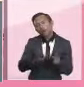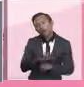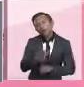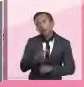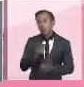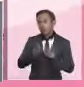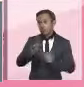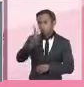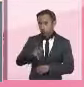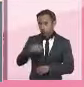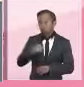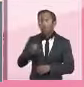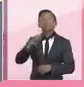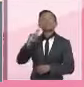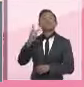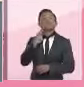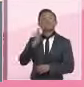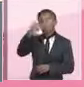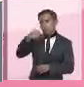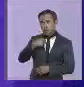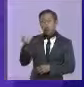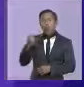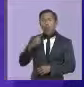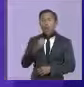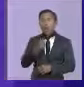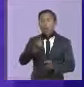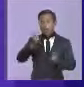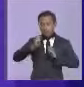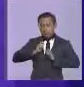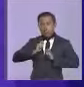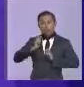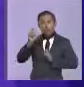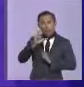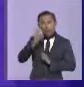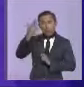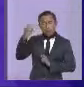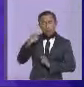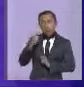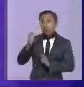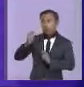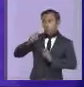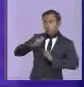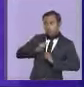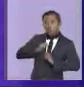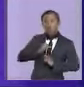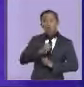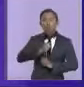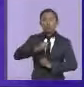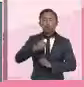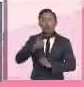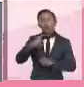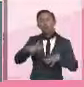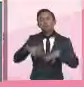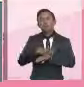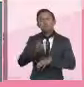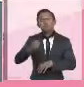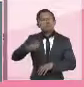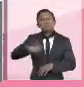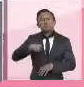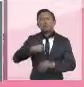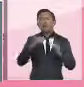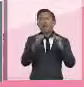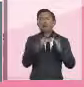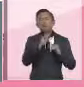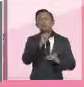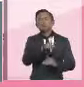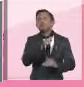conocen. A mí el poder no me cambió. Yo continúo viviendo en la casa de siempre, Por eso estoy convencida de que nosotros no